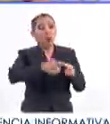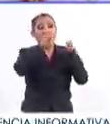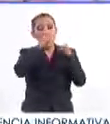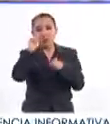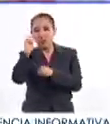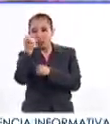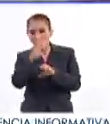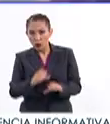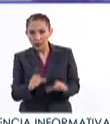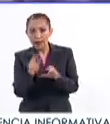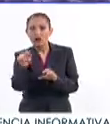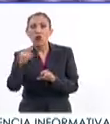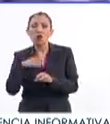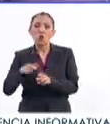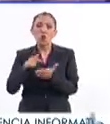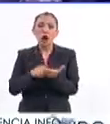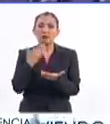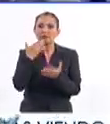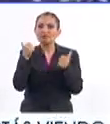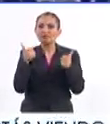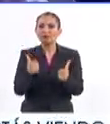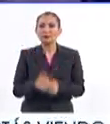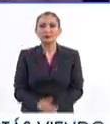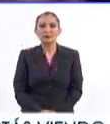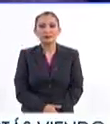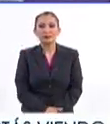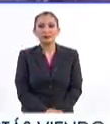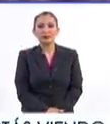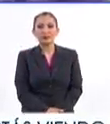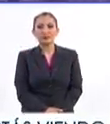tanto tecnológica como de espacios funcionales.